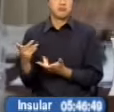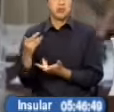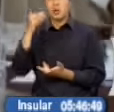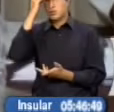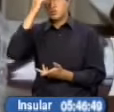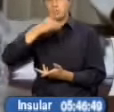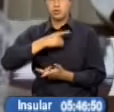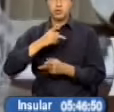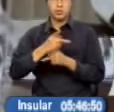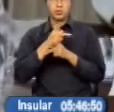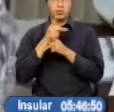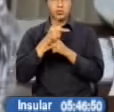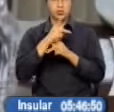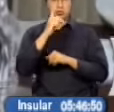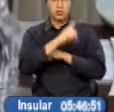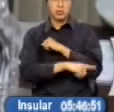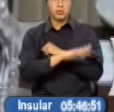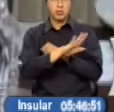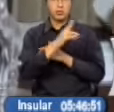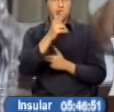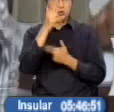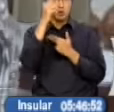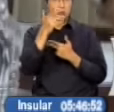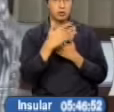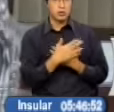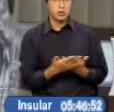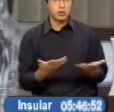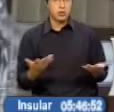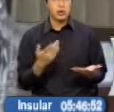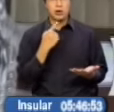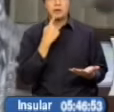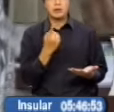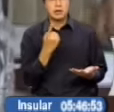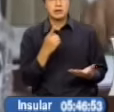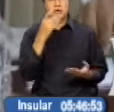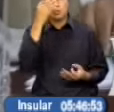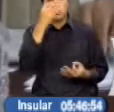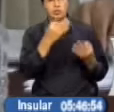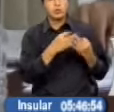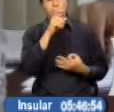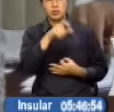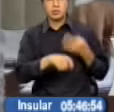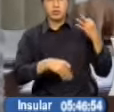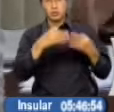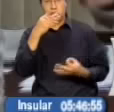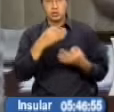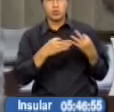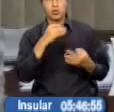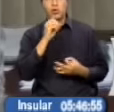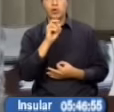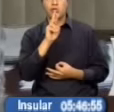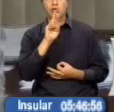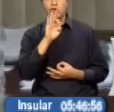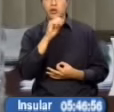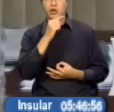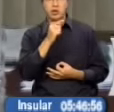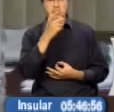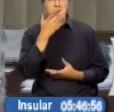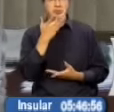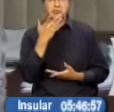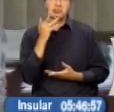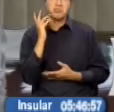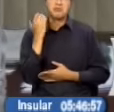del consejo de disciplina de la armada nacional que pretendía juzgar justamente al capitán ortega hace caso omiso